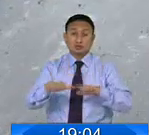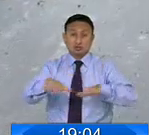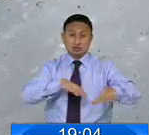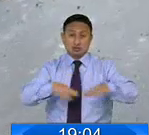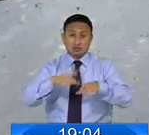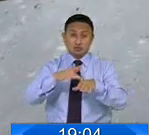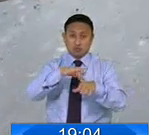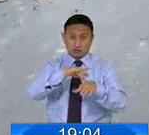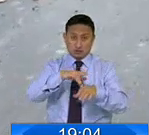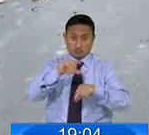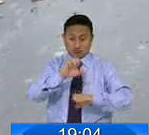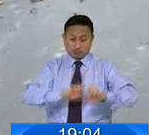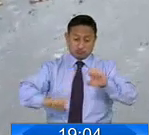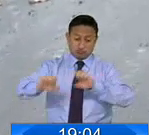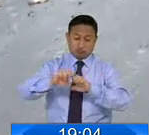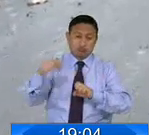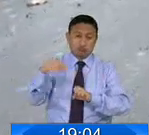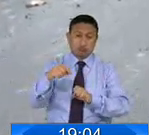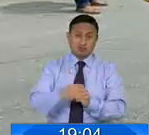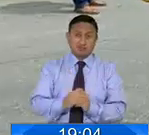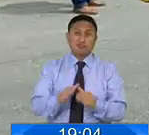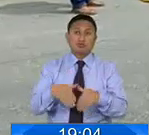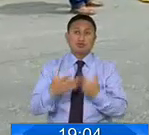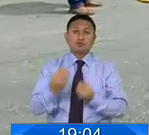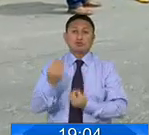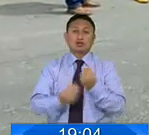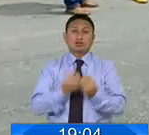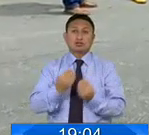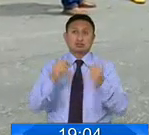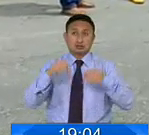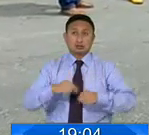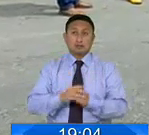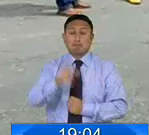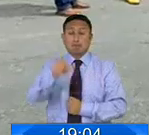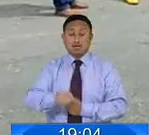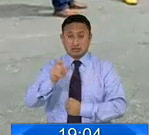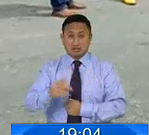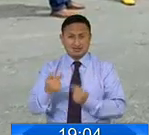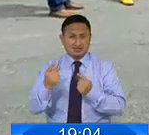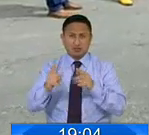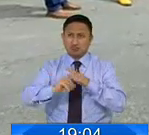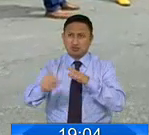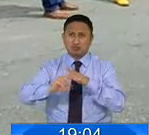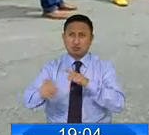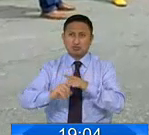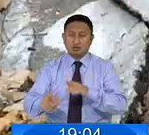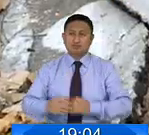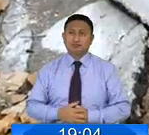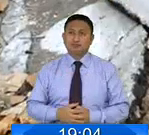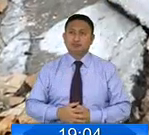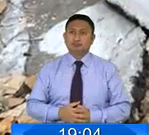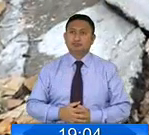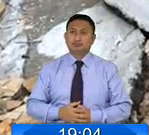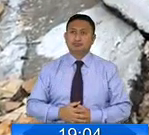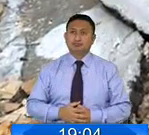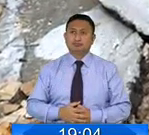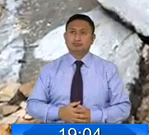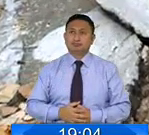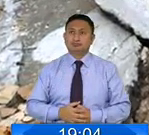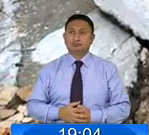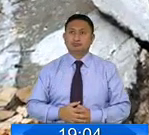de Riesgos evalúan la situación para tomar la decisión de evacuar a varias familias que habitan allí,